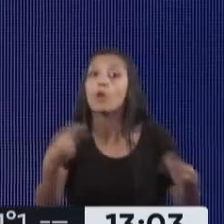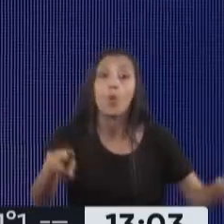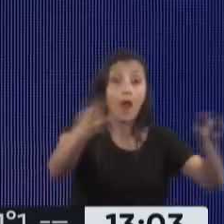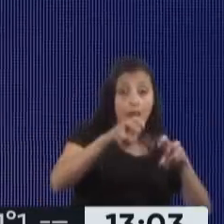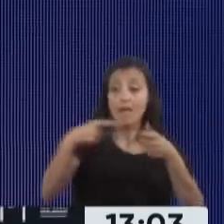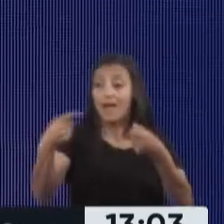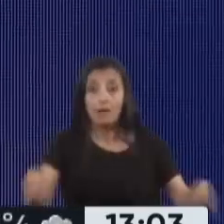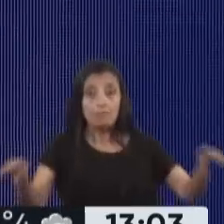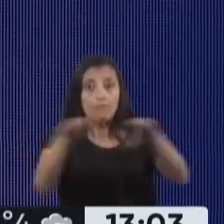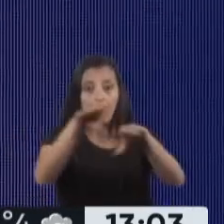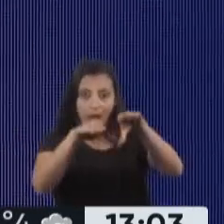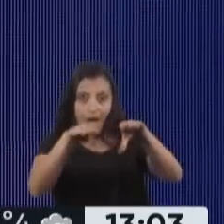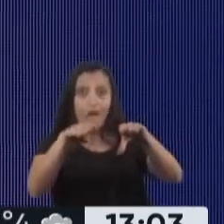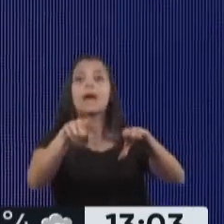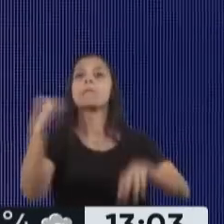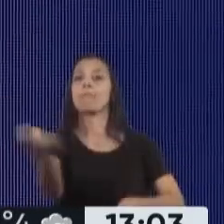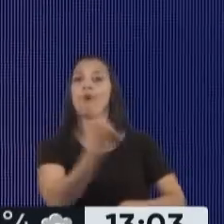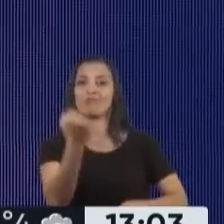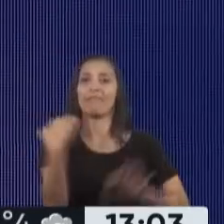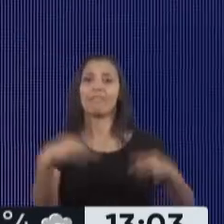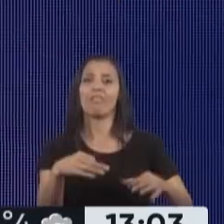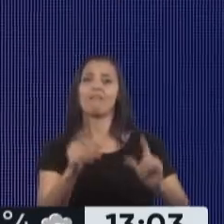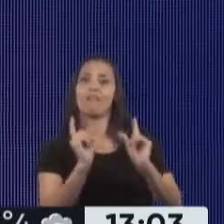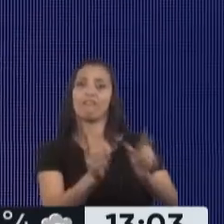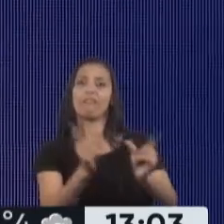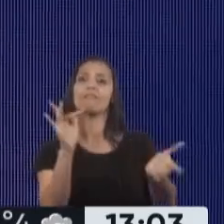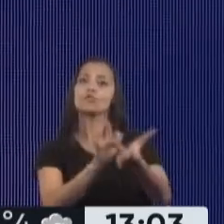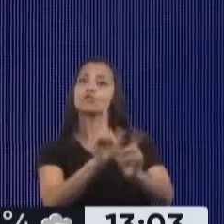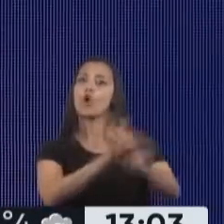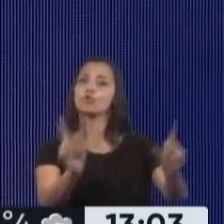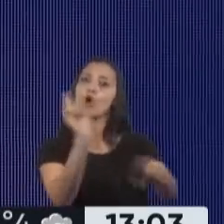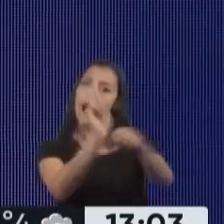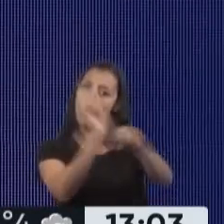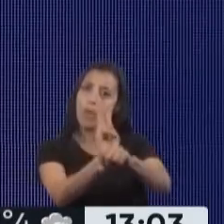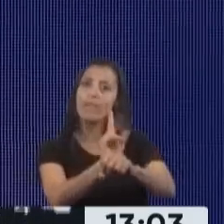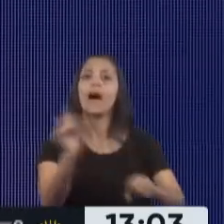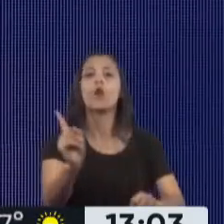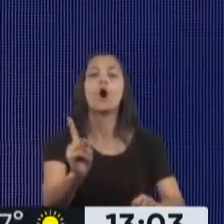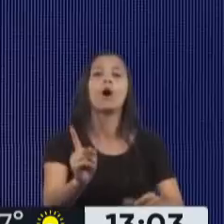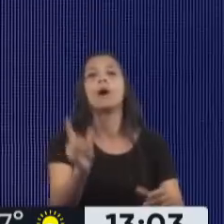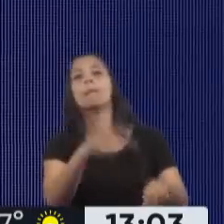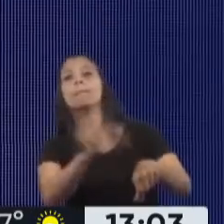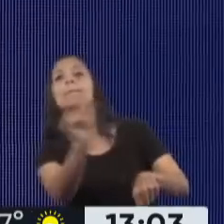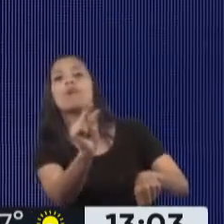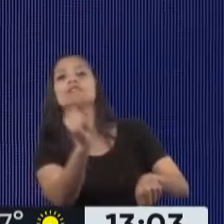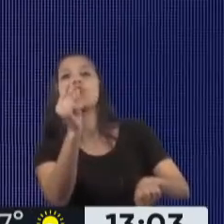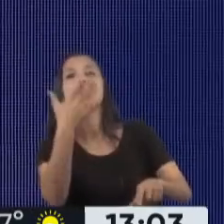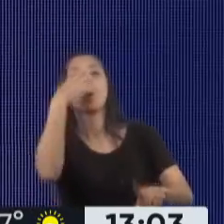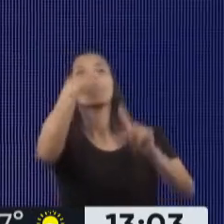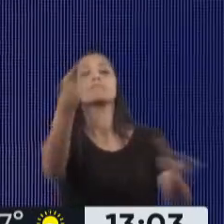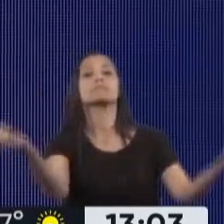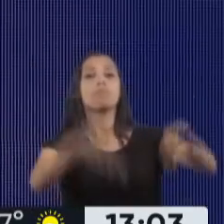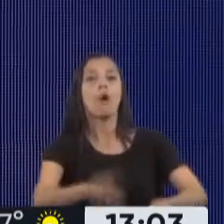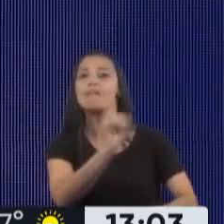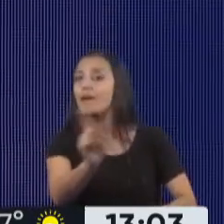algo que había venido para quedarse y que no era algo transitorio, porque acá hay algo muy importante. Si yo voy